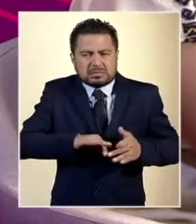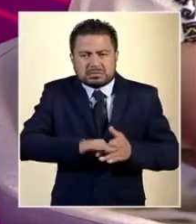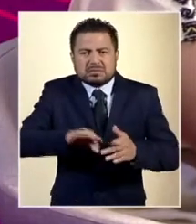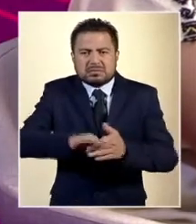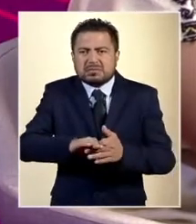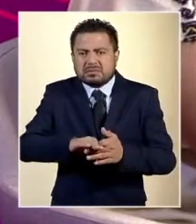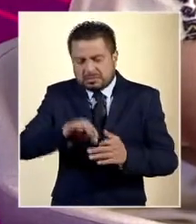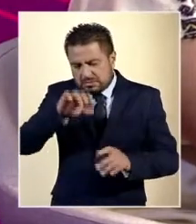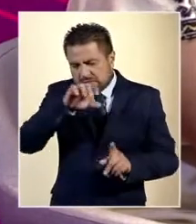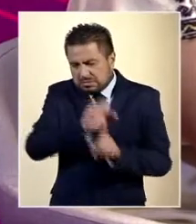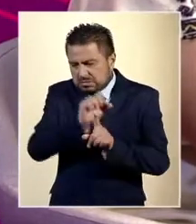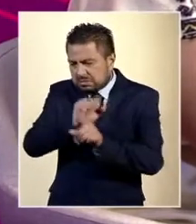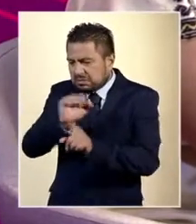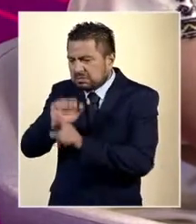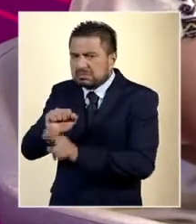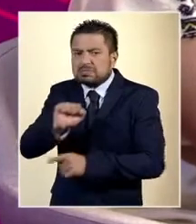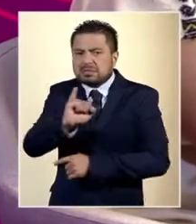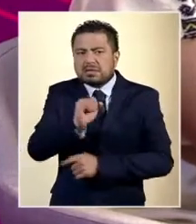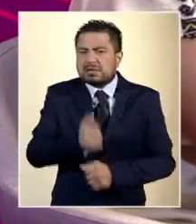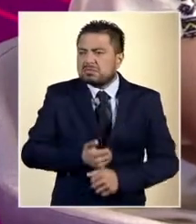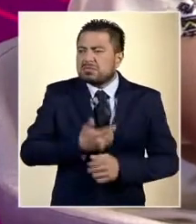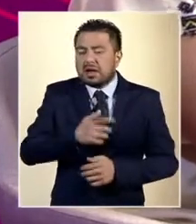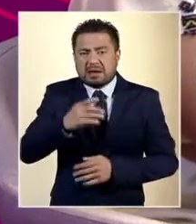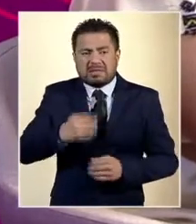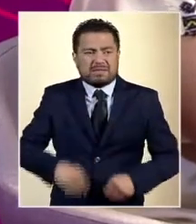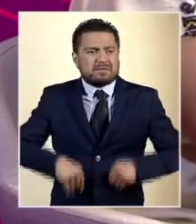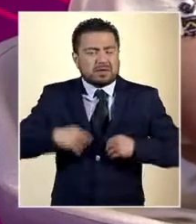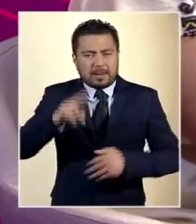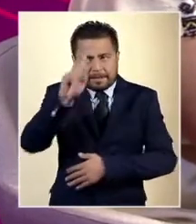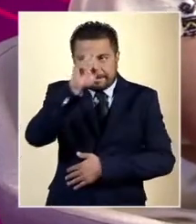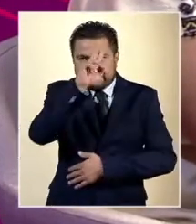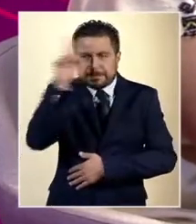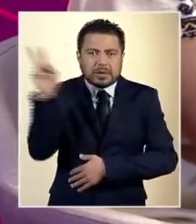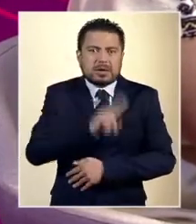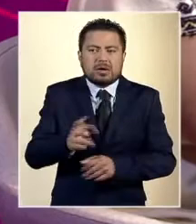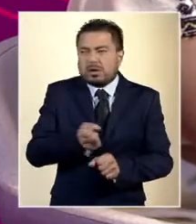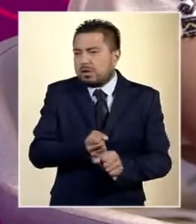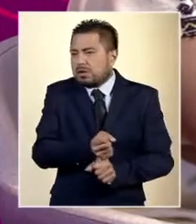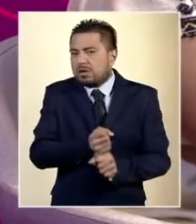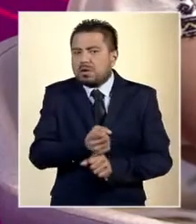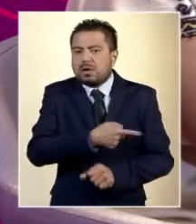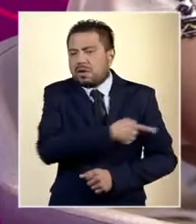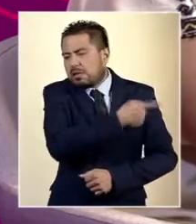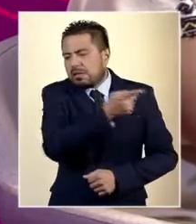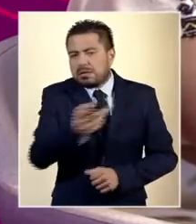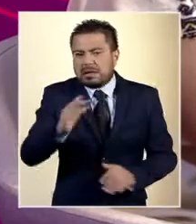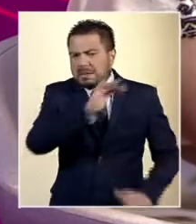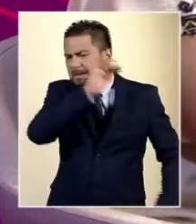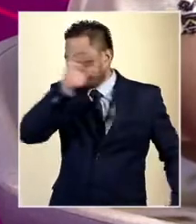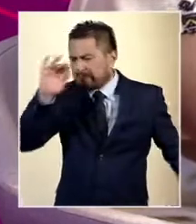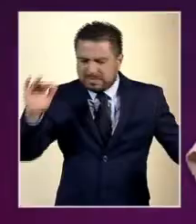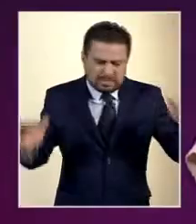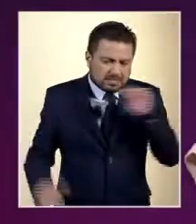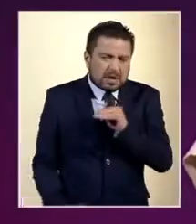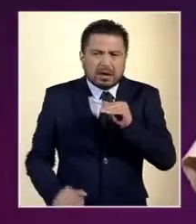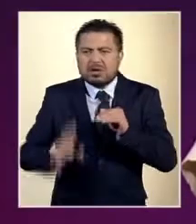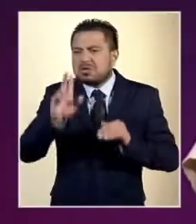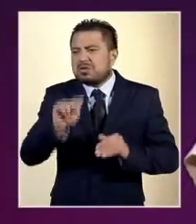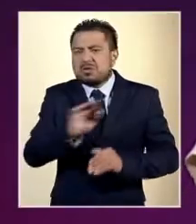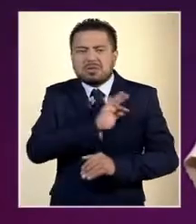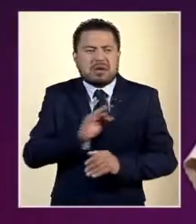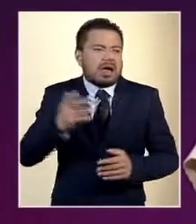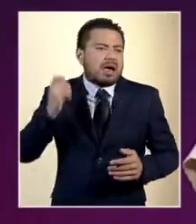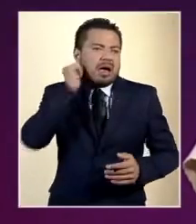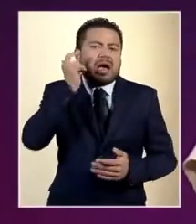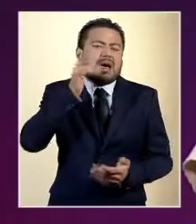nos referimos, sino viven la peor de las violencias, que es la pobreza extrema. No puede haber